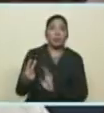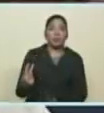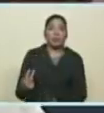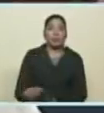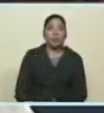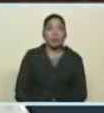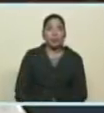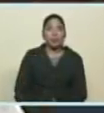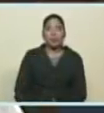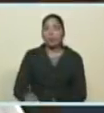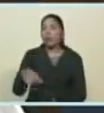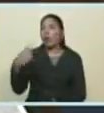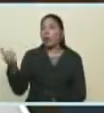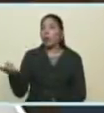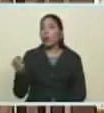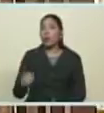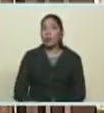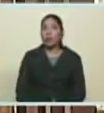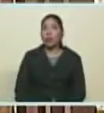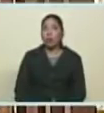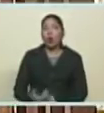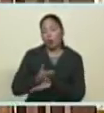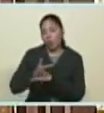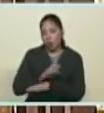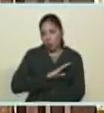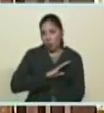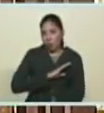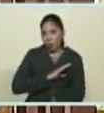Y García Carneiro. No, como gobernador.